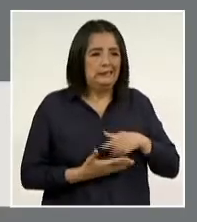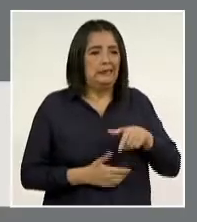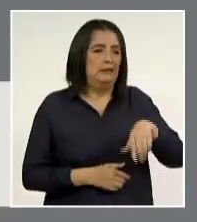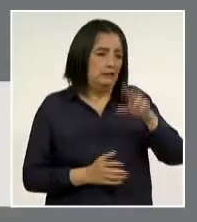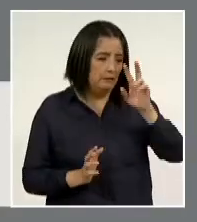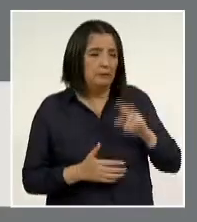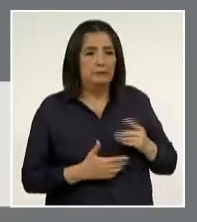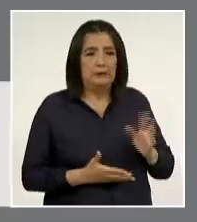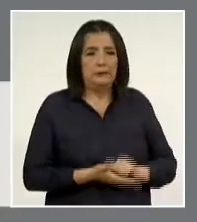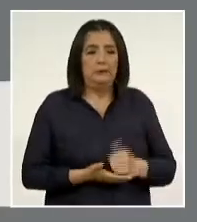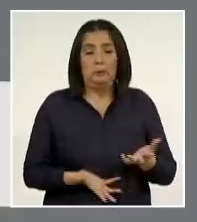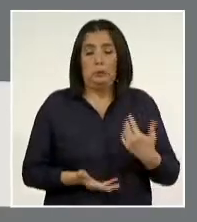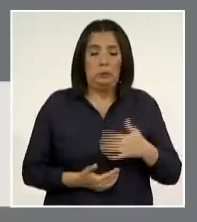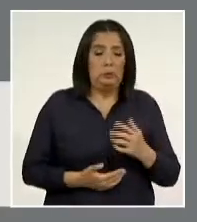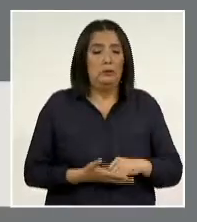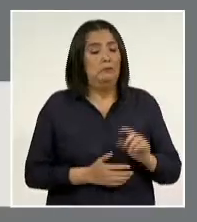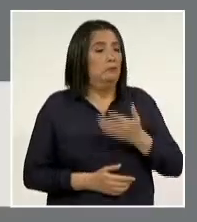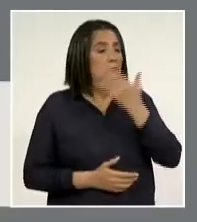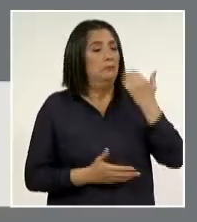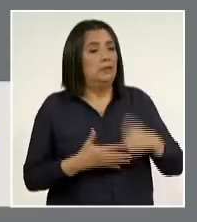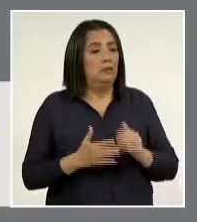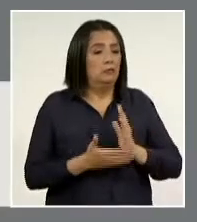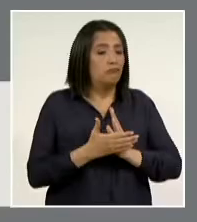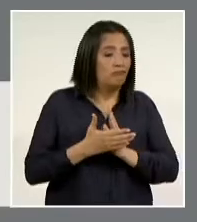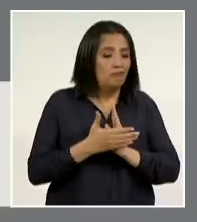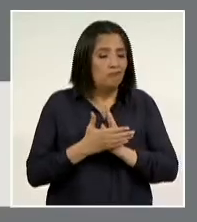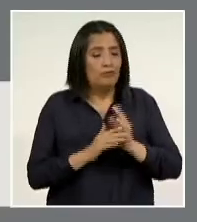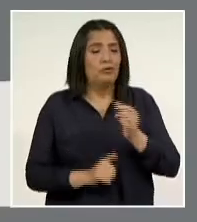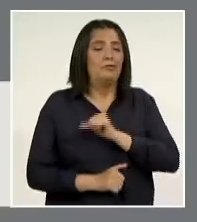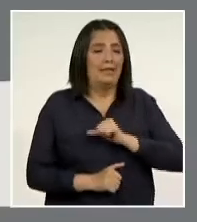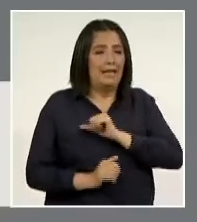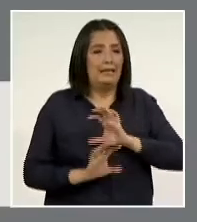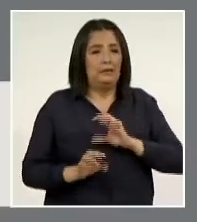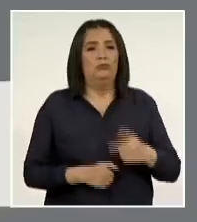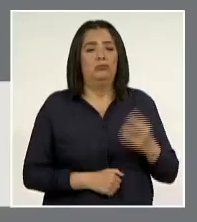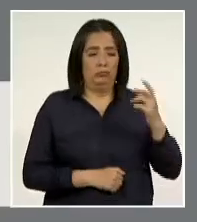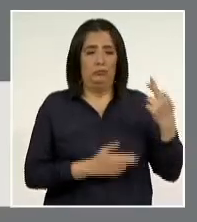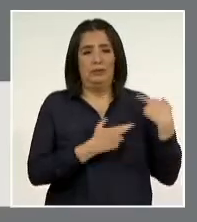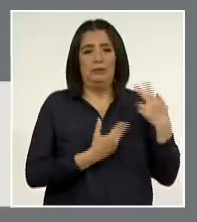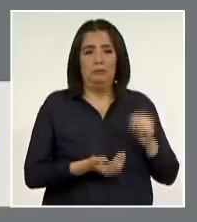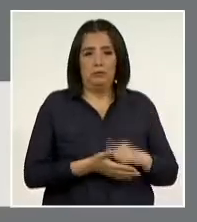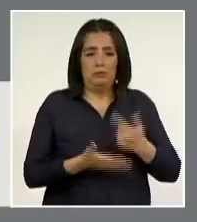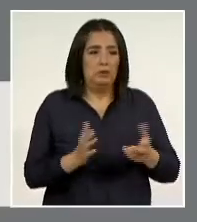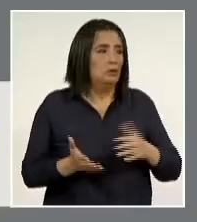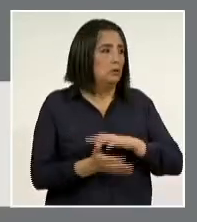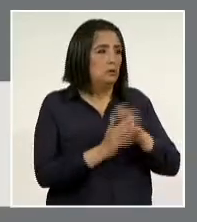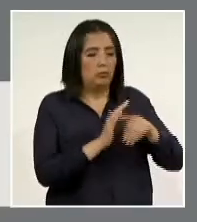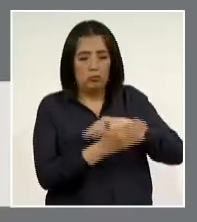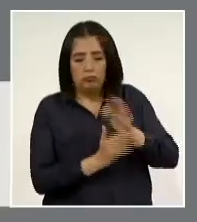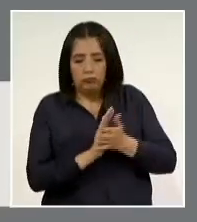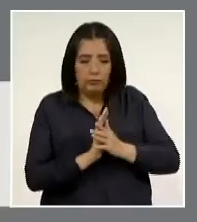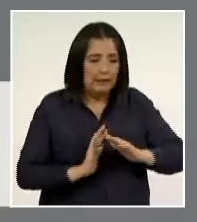país. Lo mejor sería que prime la mesura y una actitud responsable que genere un clima de tranquilidad